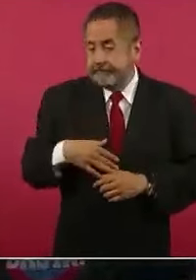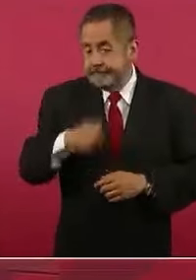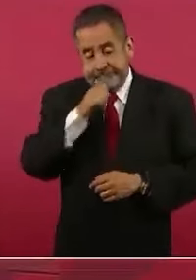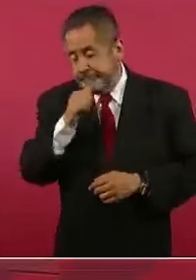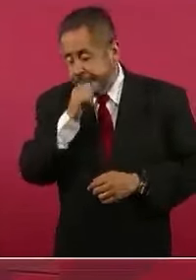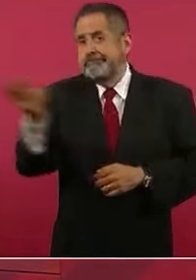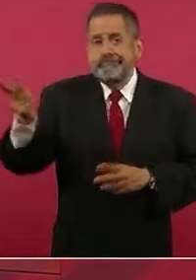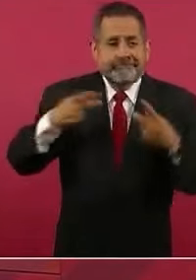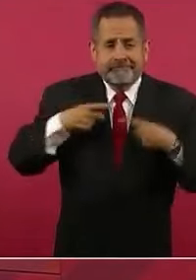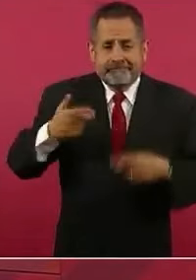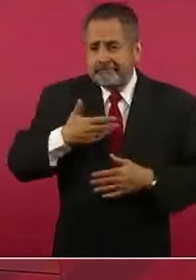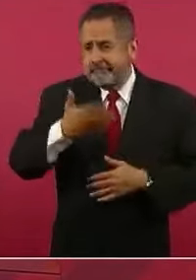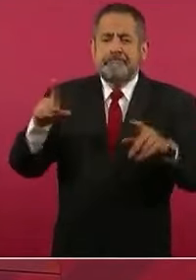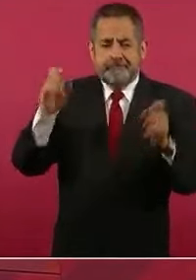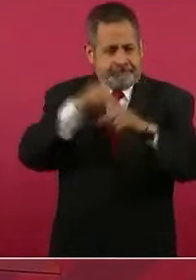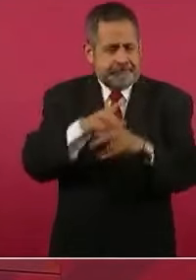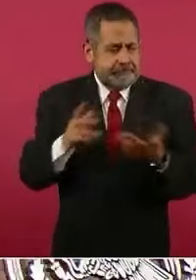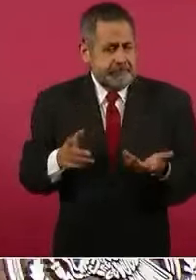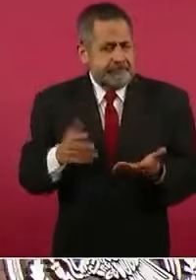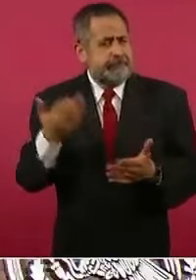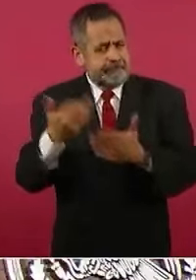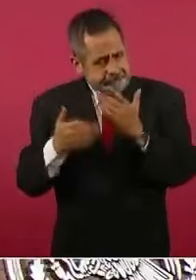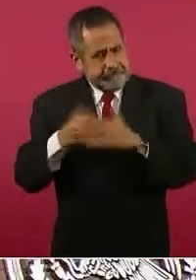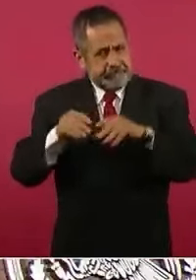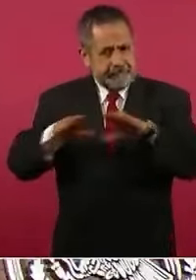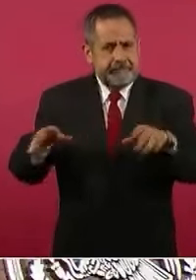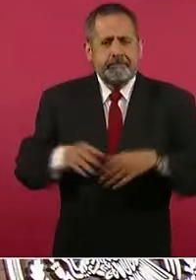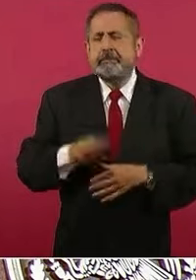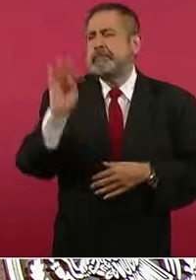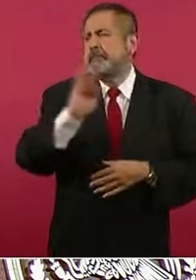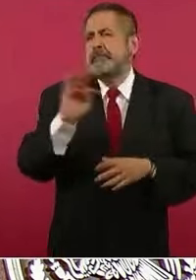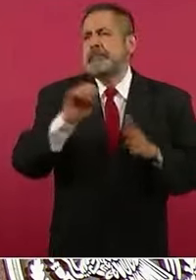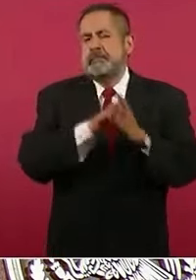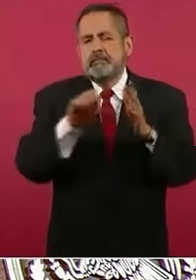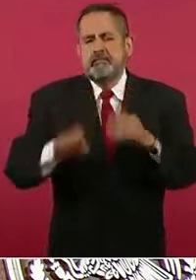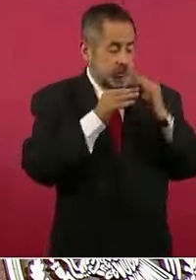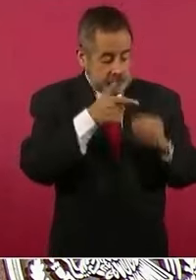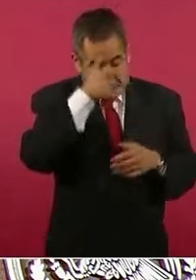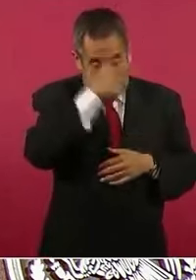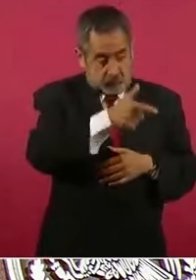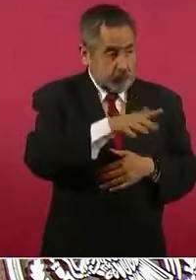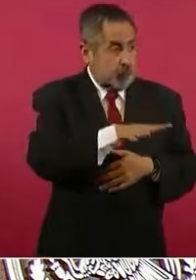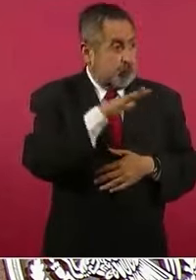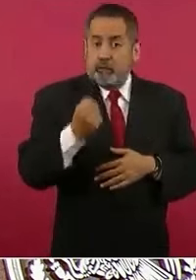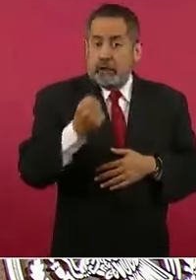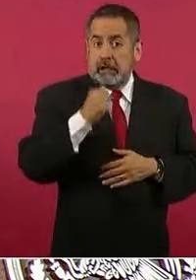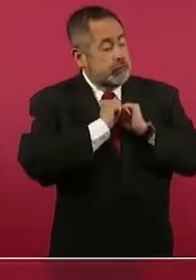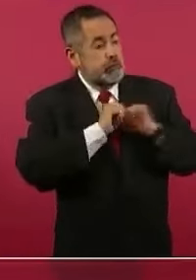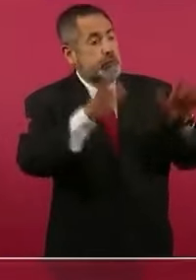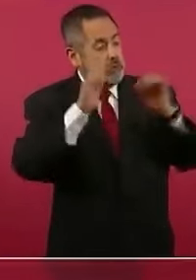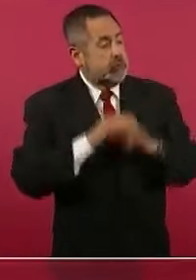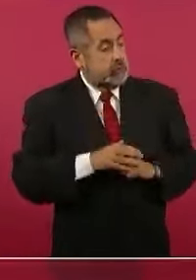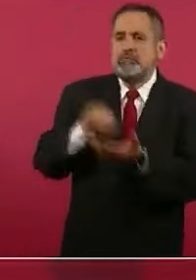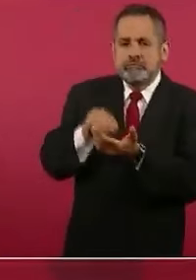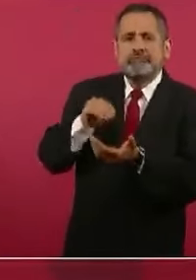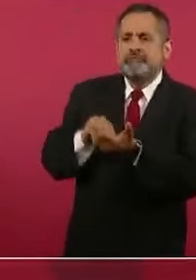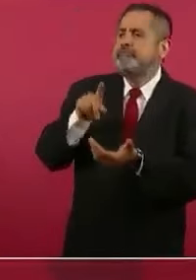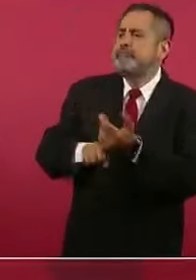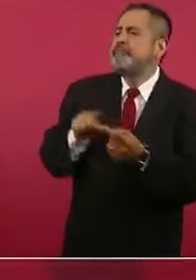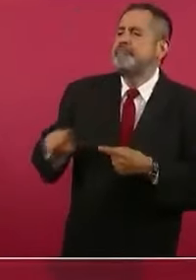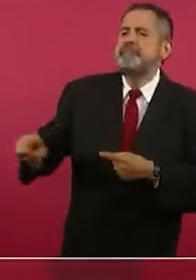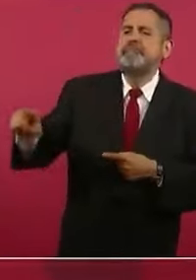¡No! Es muy difícil. Puede ser incluso una noticia muy fuerte, muy difundida, y hay